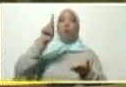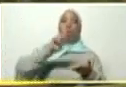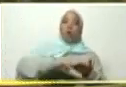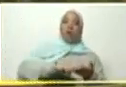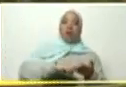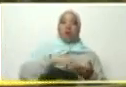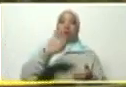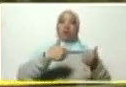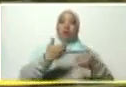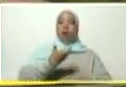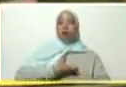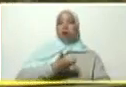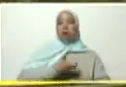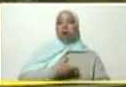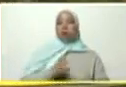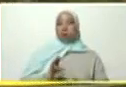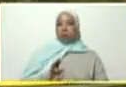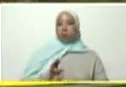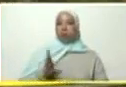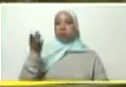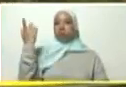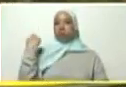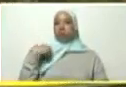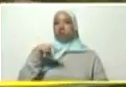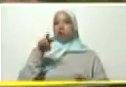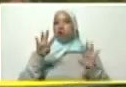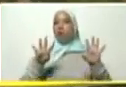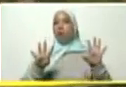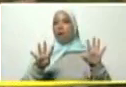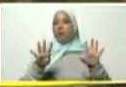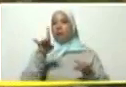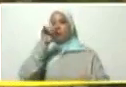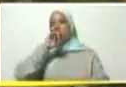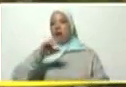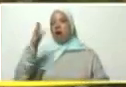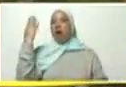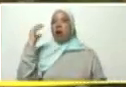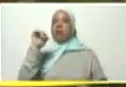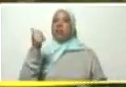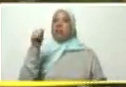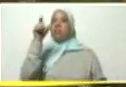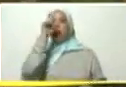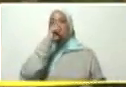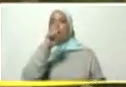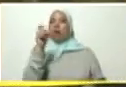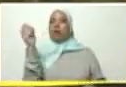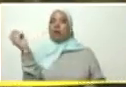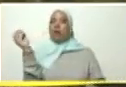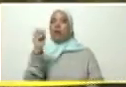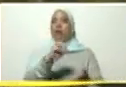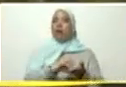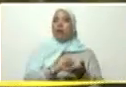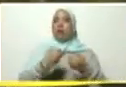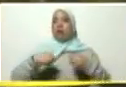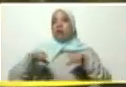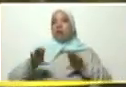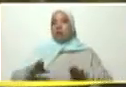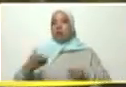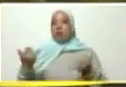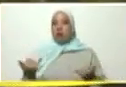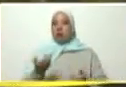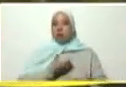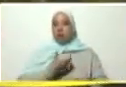alcalde personas que fueron alcaldes hace ocho diez años atrás fueron a las primarias ganaron y hoy son nuestros alcaldes